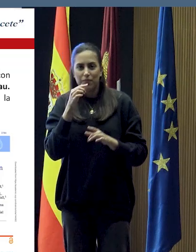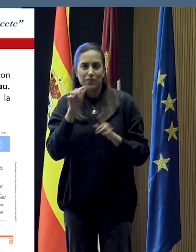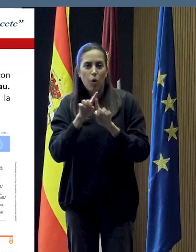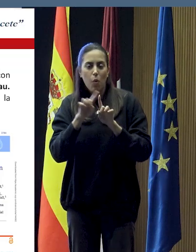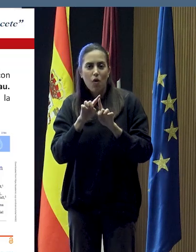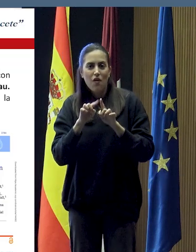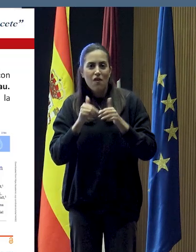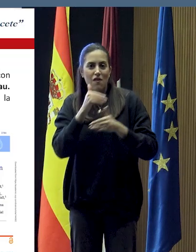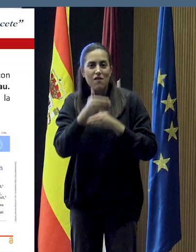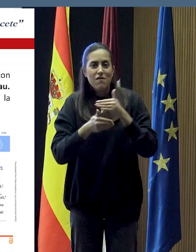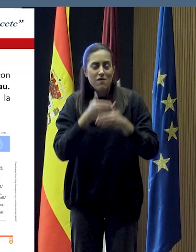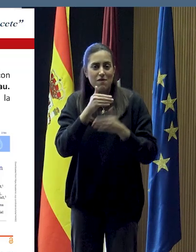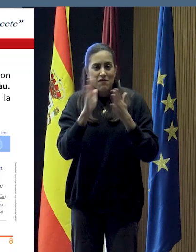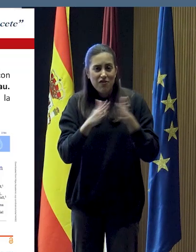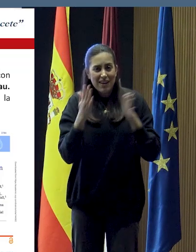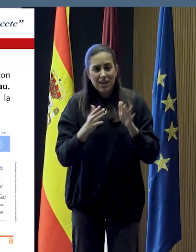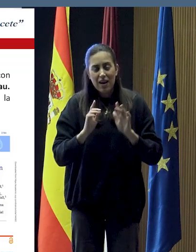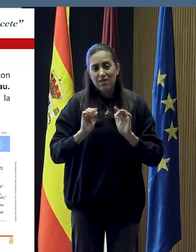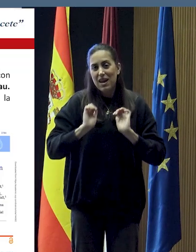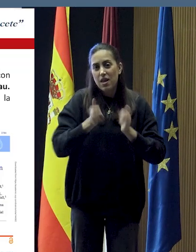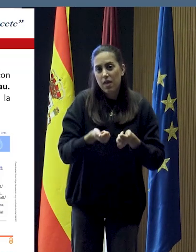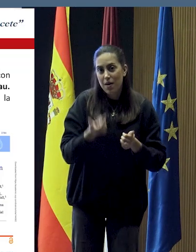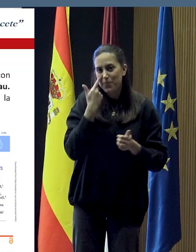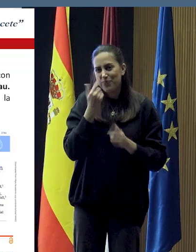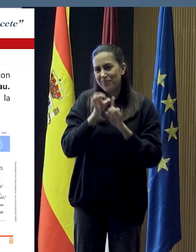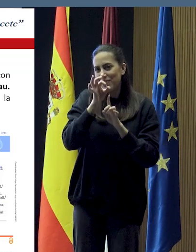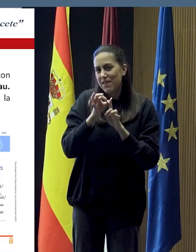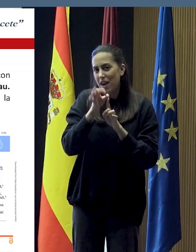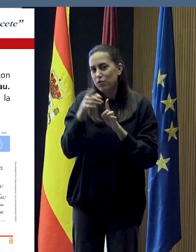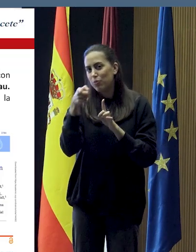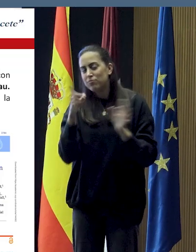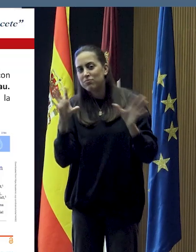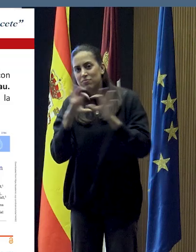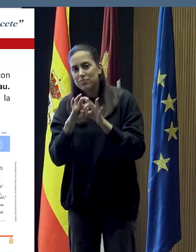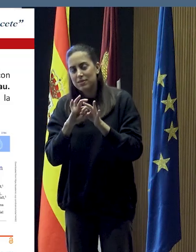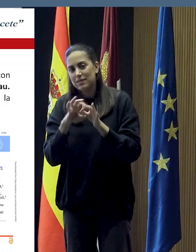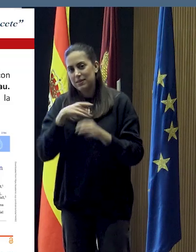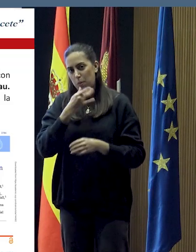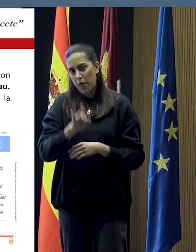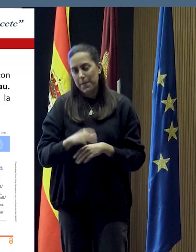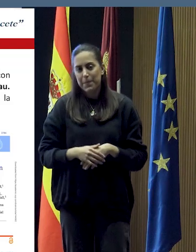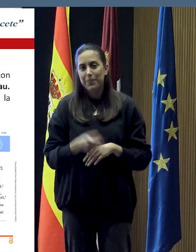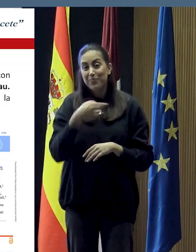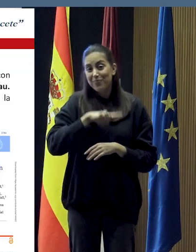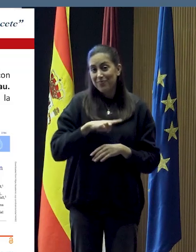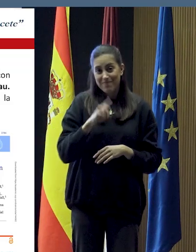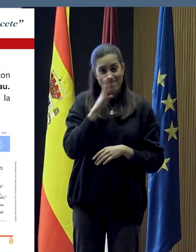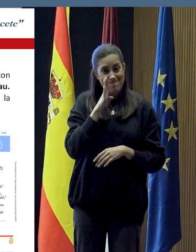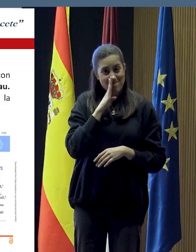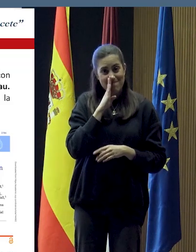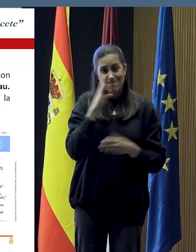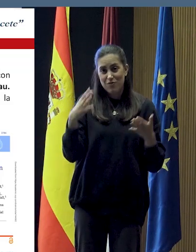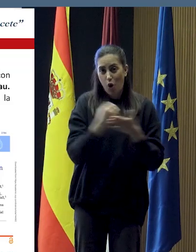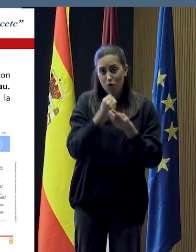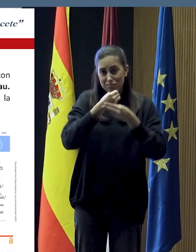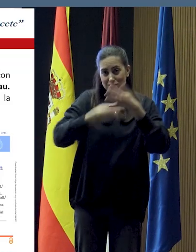de mirar en todo el cerebro, pues ir a ver si a esos niveles se encuentra esa alteración. Todo esto lo hemos publicado en revistas de muy